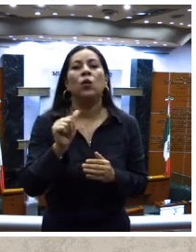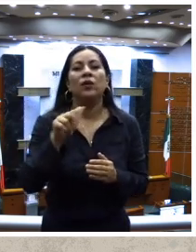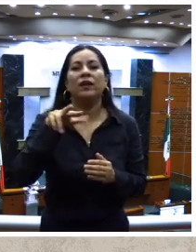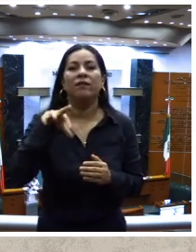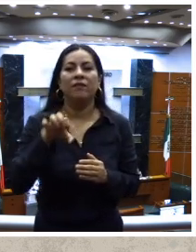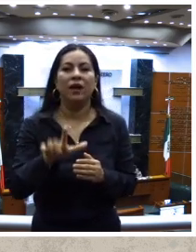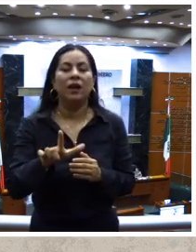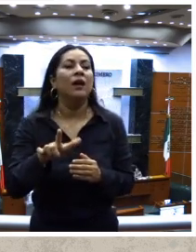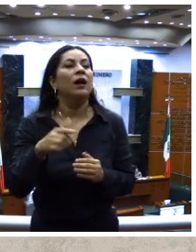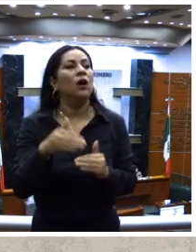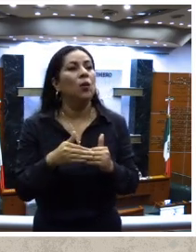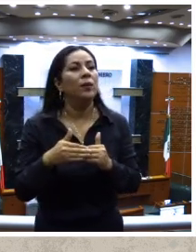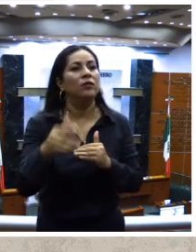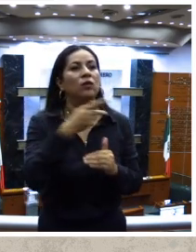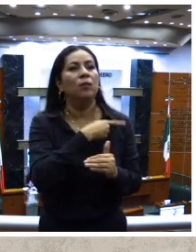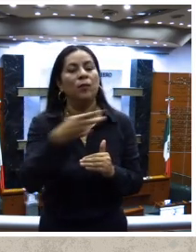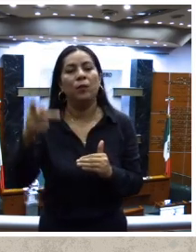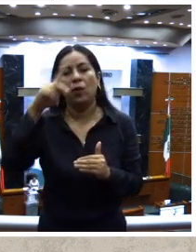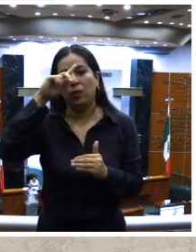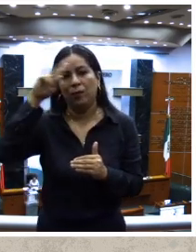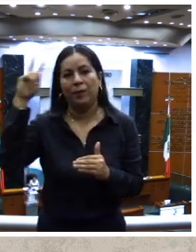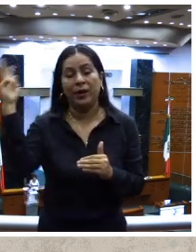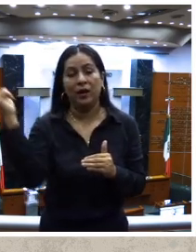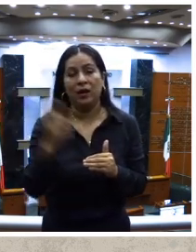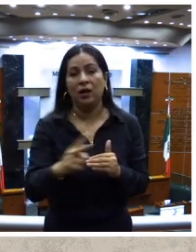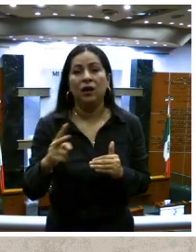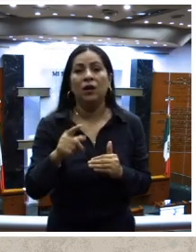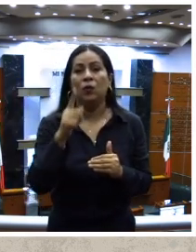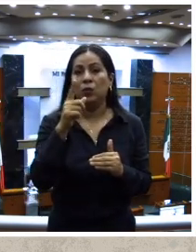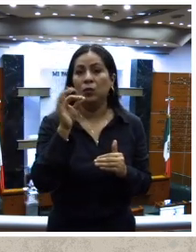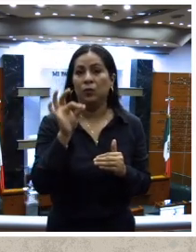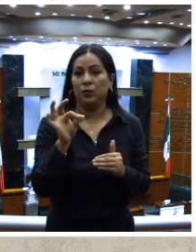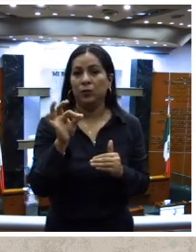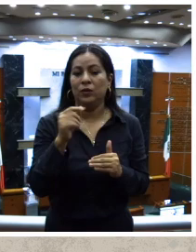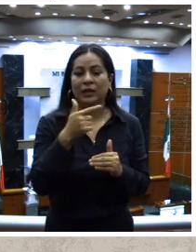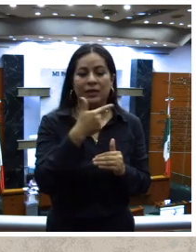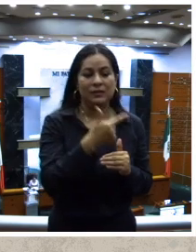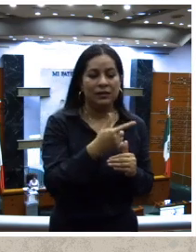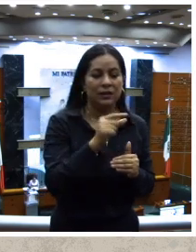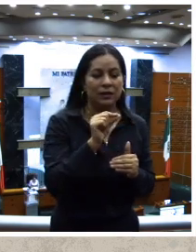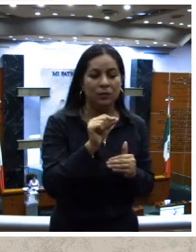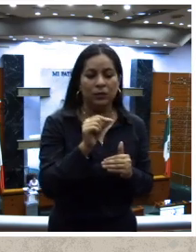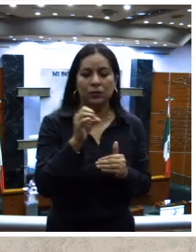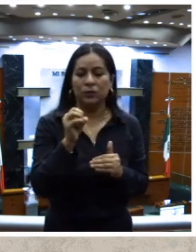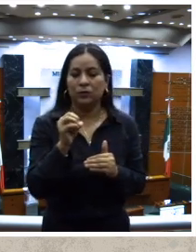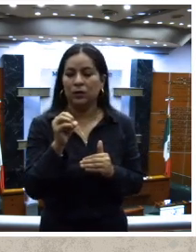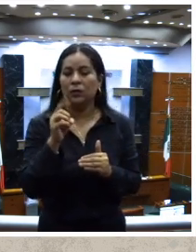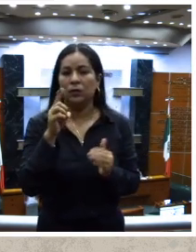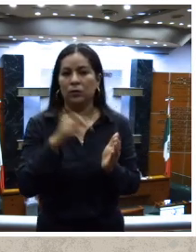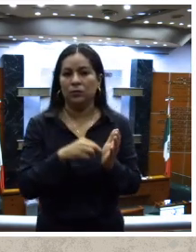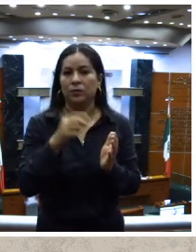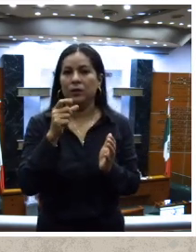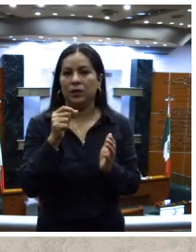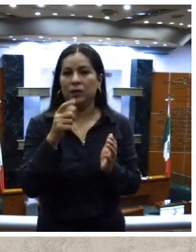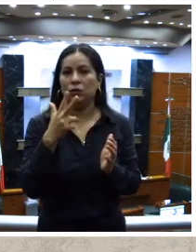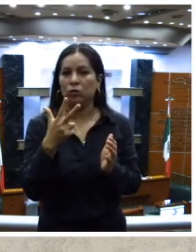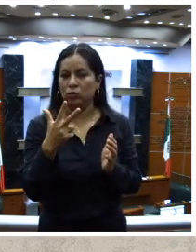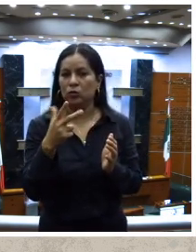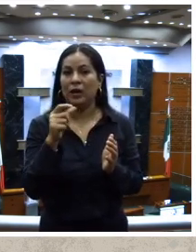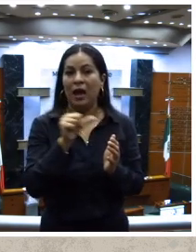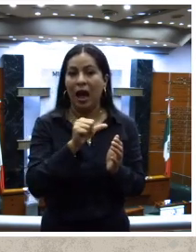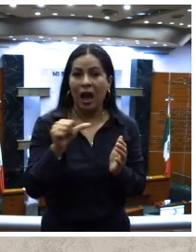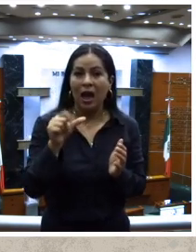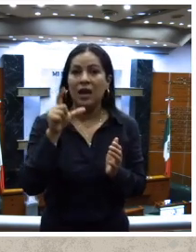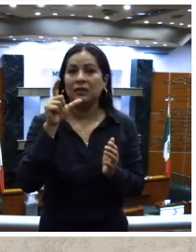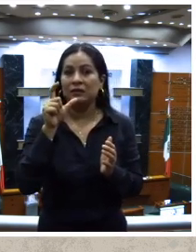pobreza extrema aumentó en un punto porcentual, pasando de 7.0 en 2028 a 7.1